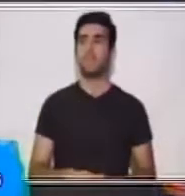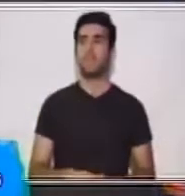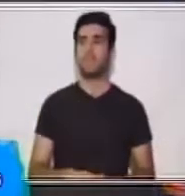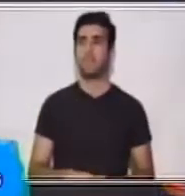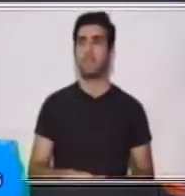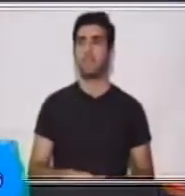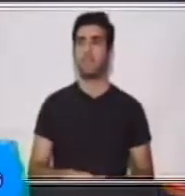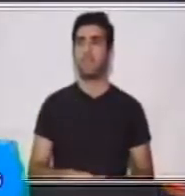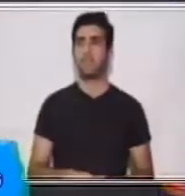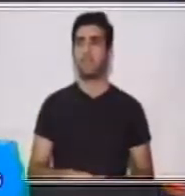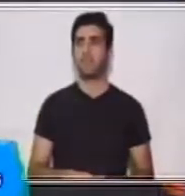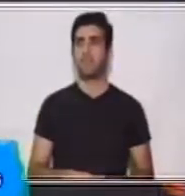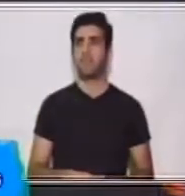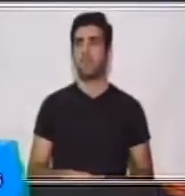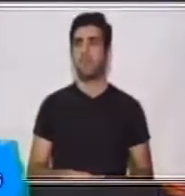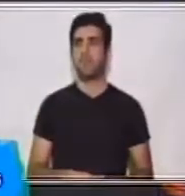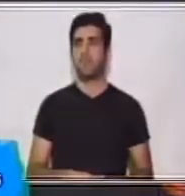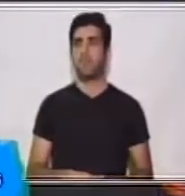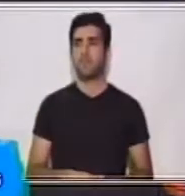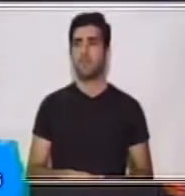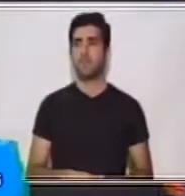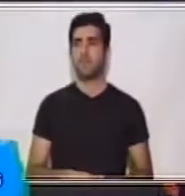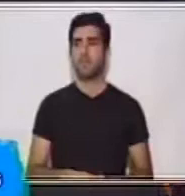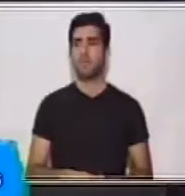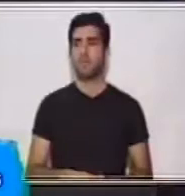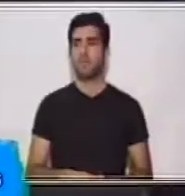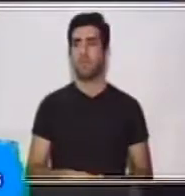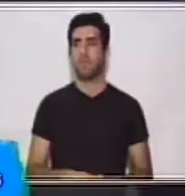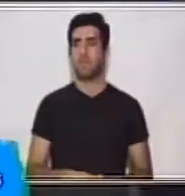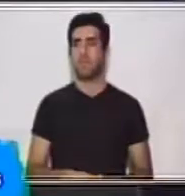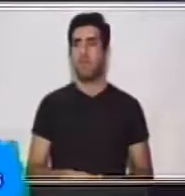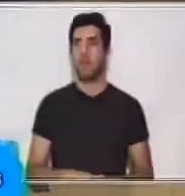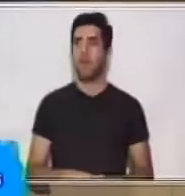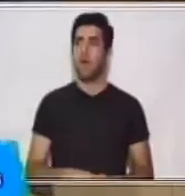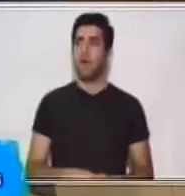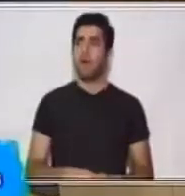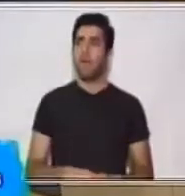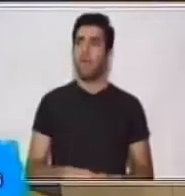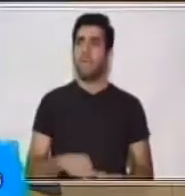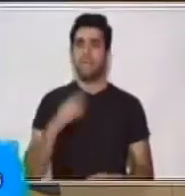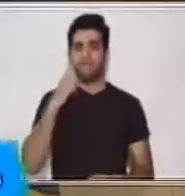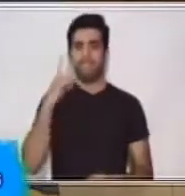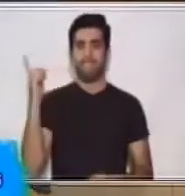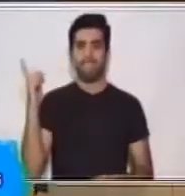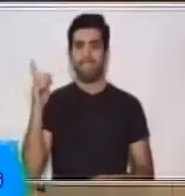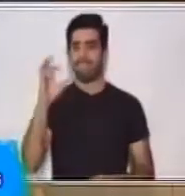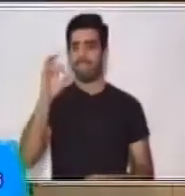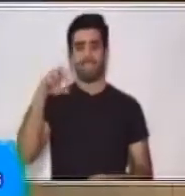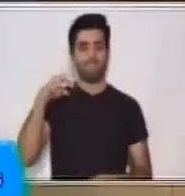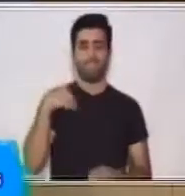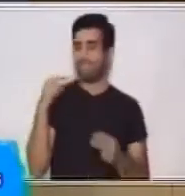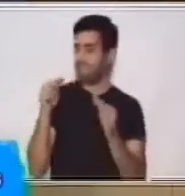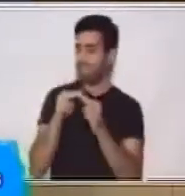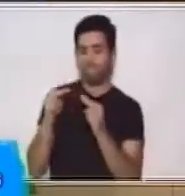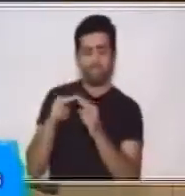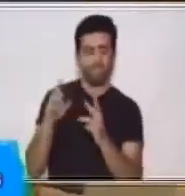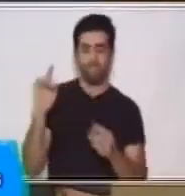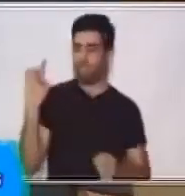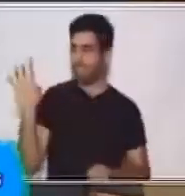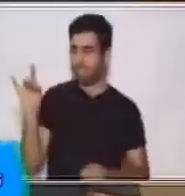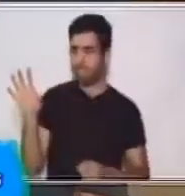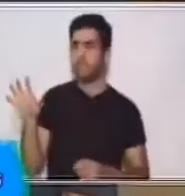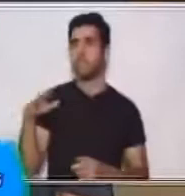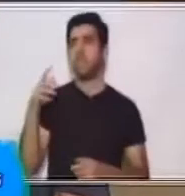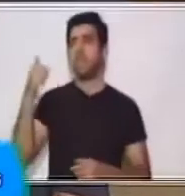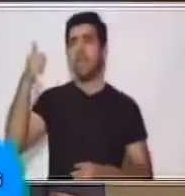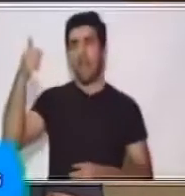a, entonces tangente, veamos antes de opuesto. ¿Conozco el valor de opuesto? No. No lo conozco, por tanto es sustituido